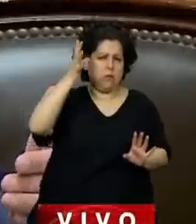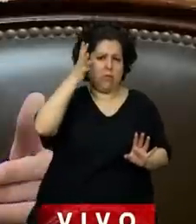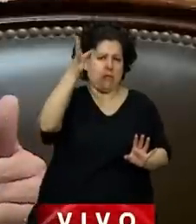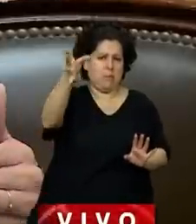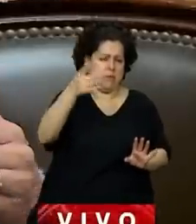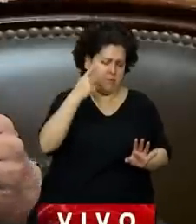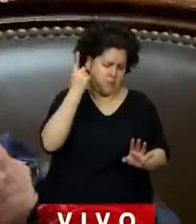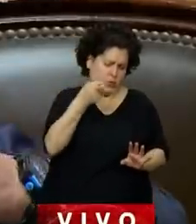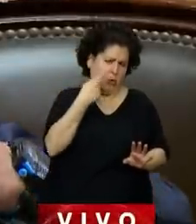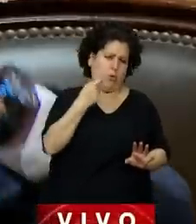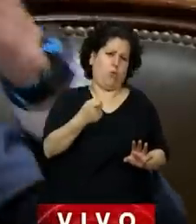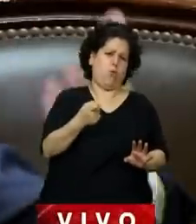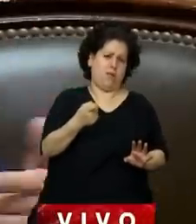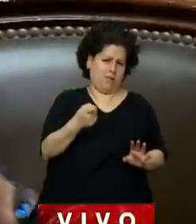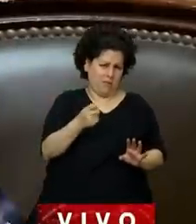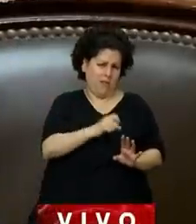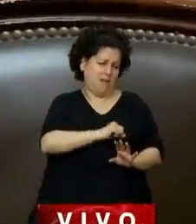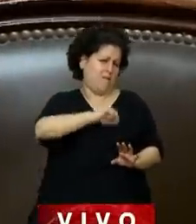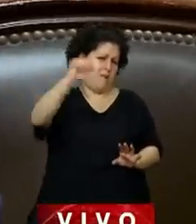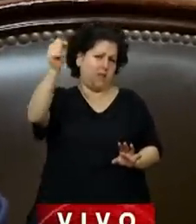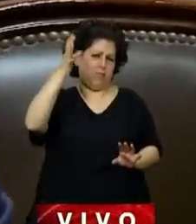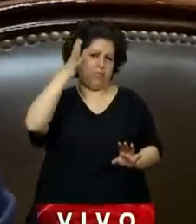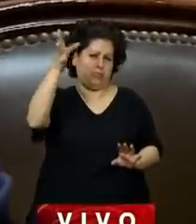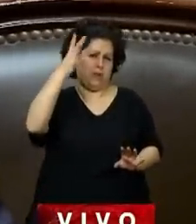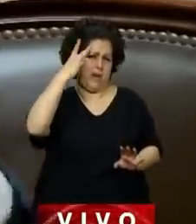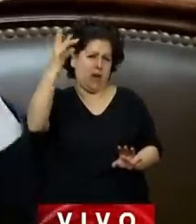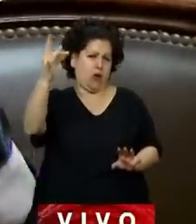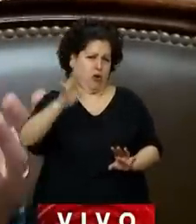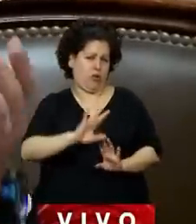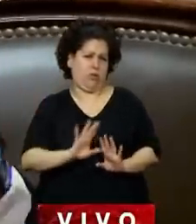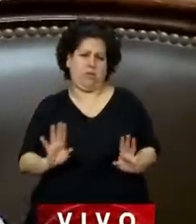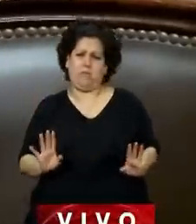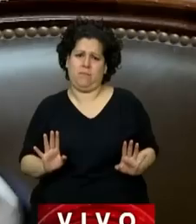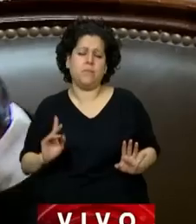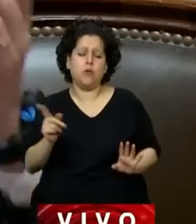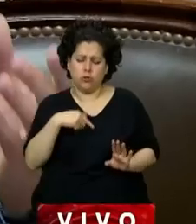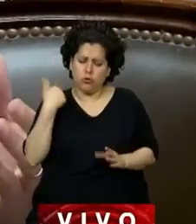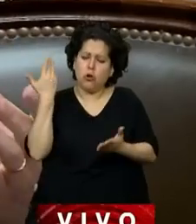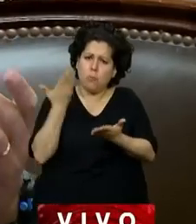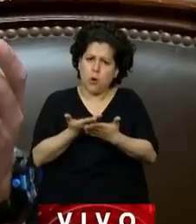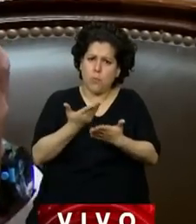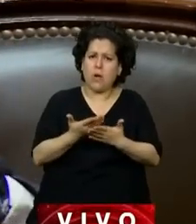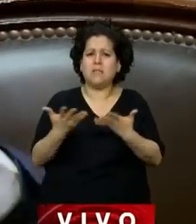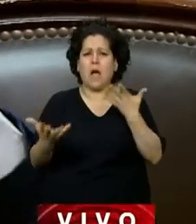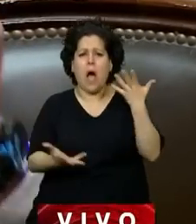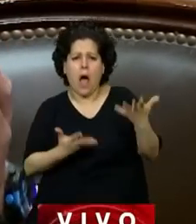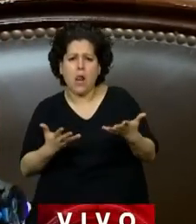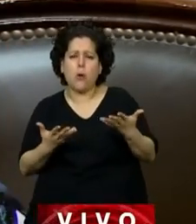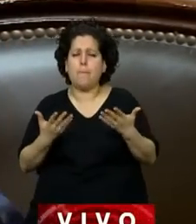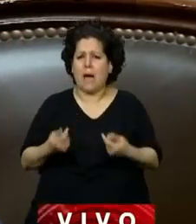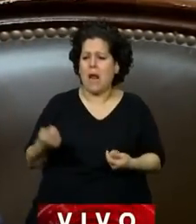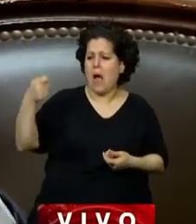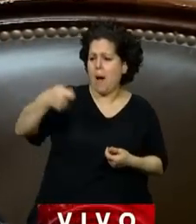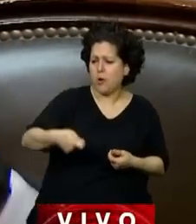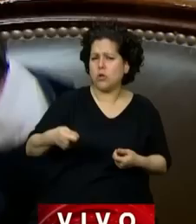damos cuenta que va a ser muy superior. Hemos hecho una propuesta, por lo menos para aportar a